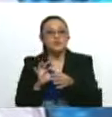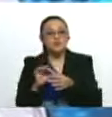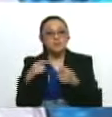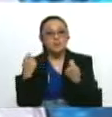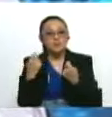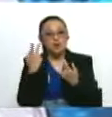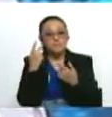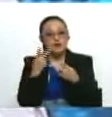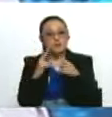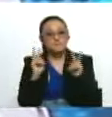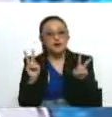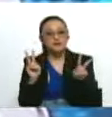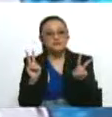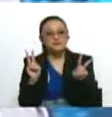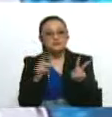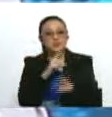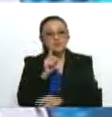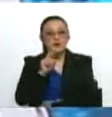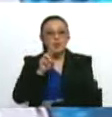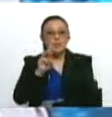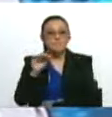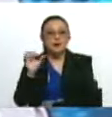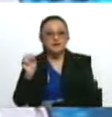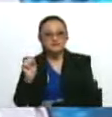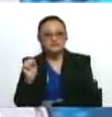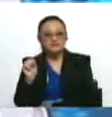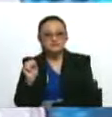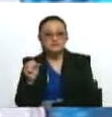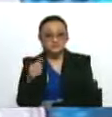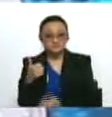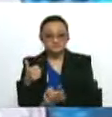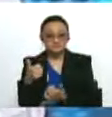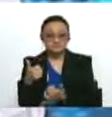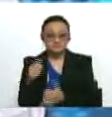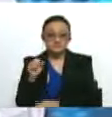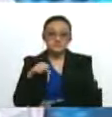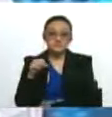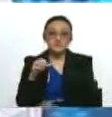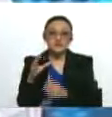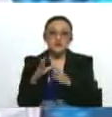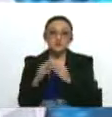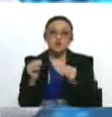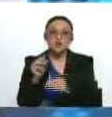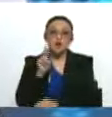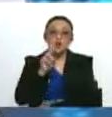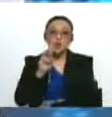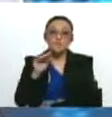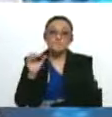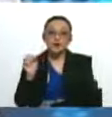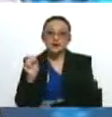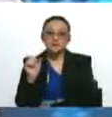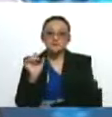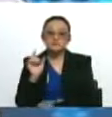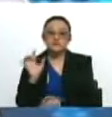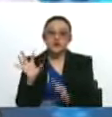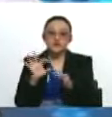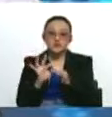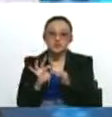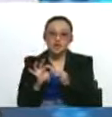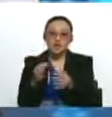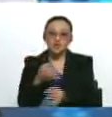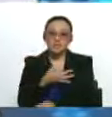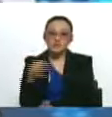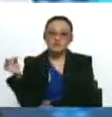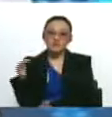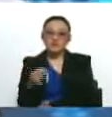para la paz, las UPAs, ¿correcto? Y todas las UPAs estarán articuladas de manera